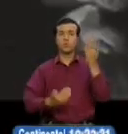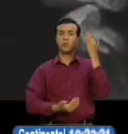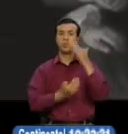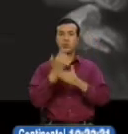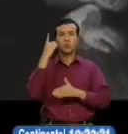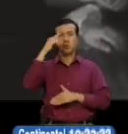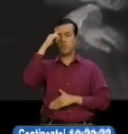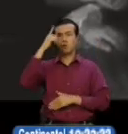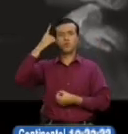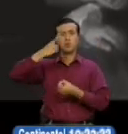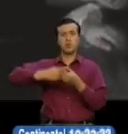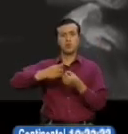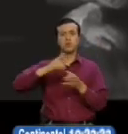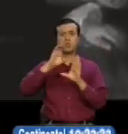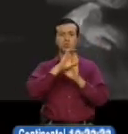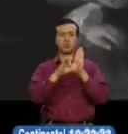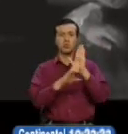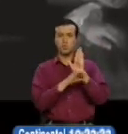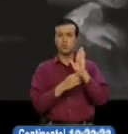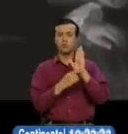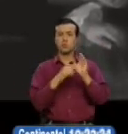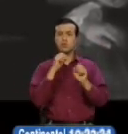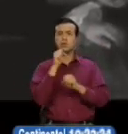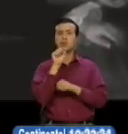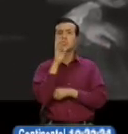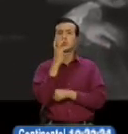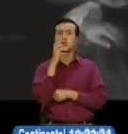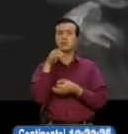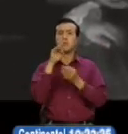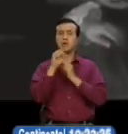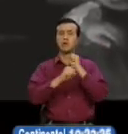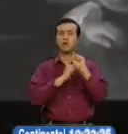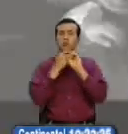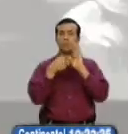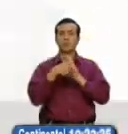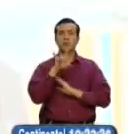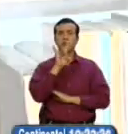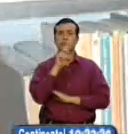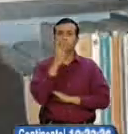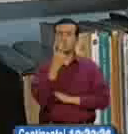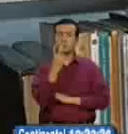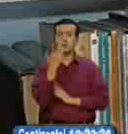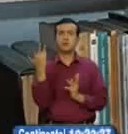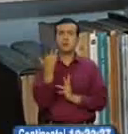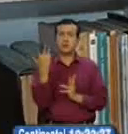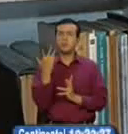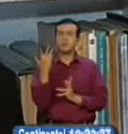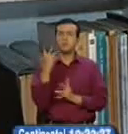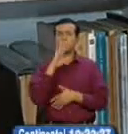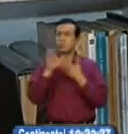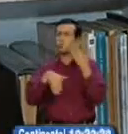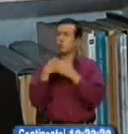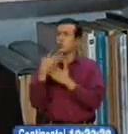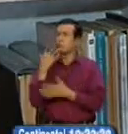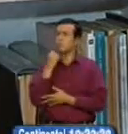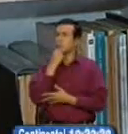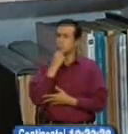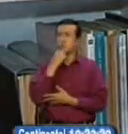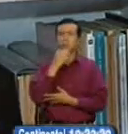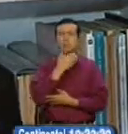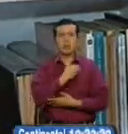Estado de Quito mediante la Constitución del 15 de febrero de 1812, se movilizaron los conceptos de